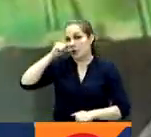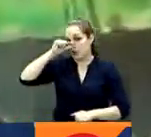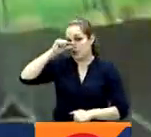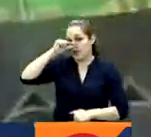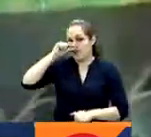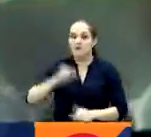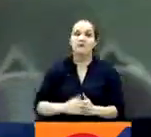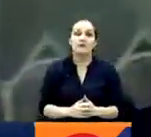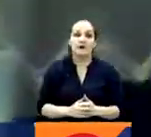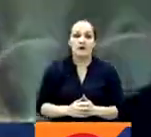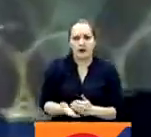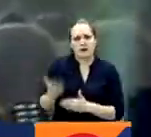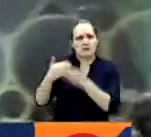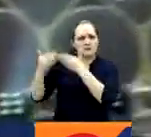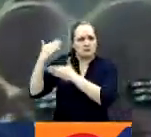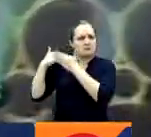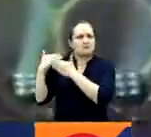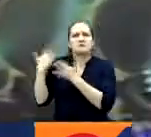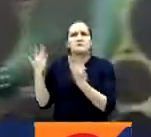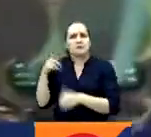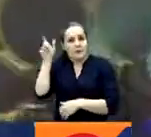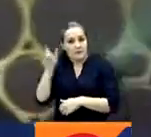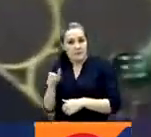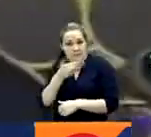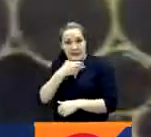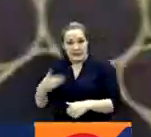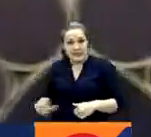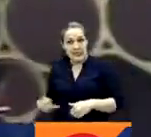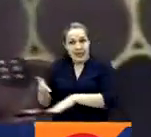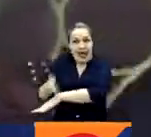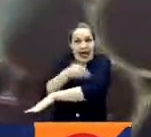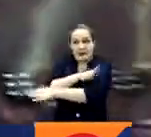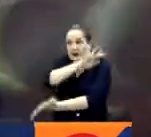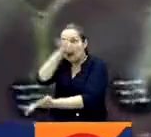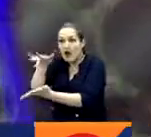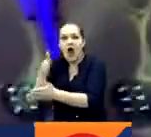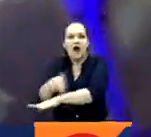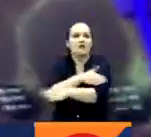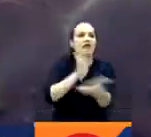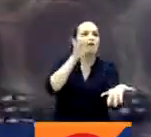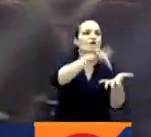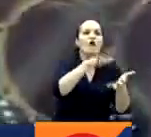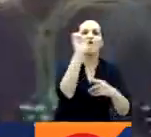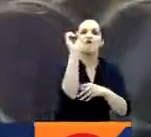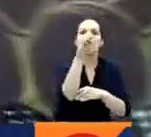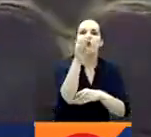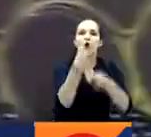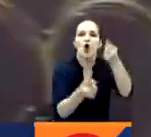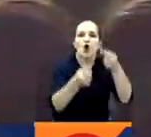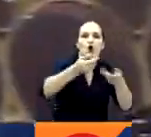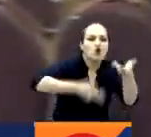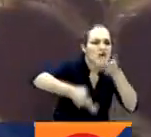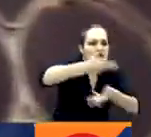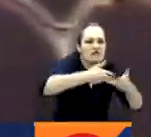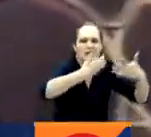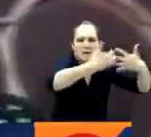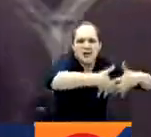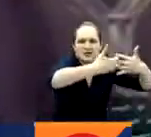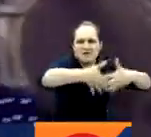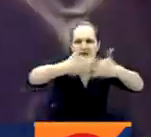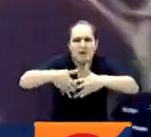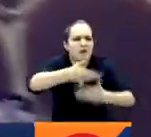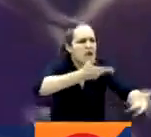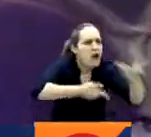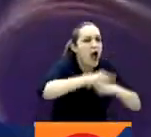Dubái. Horas antes, el presidente de la República participó de un foro económico junto con varios empresarios árabes interesados